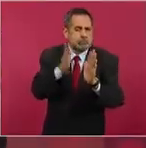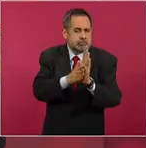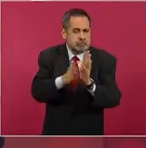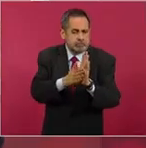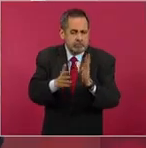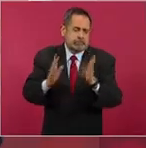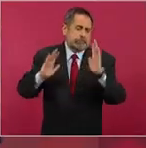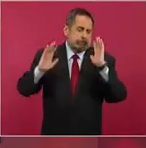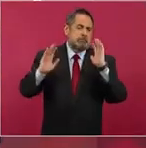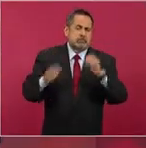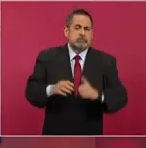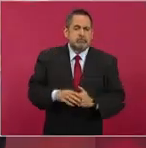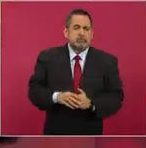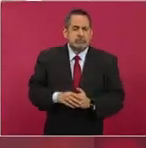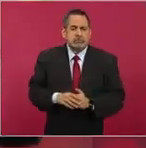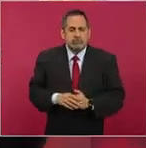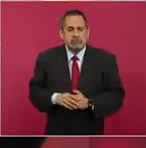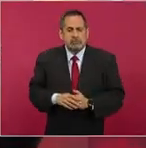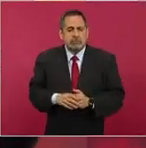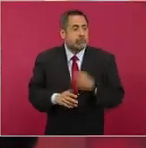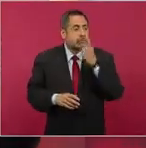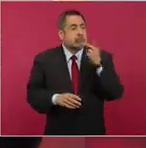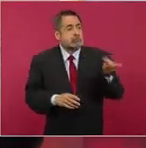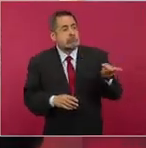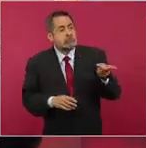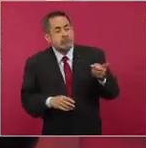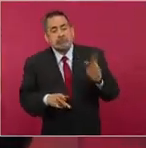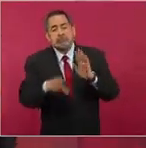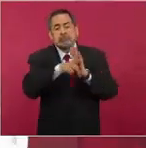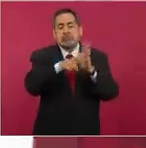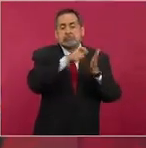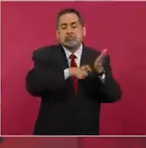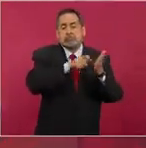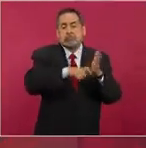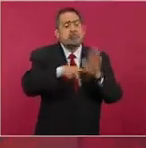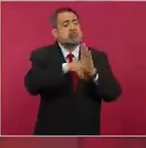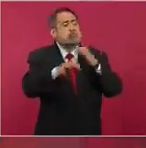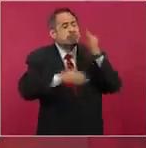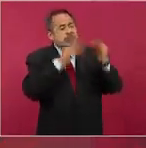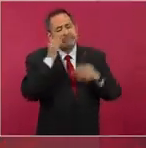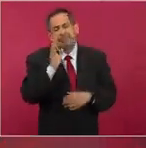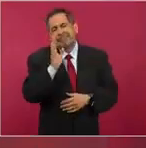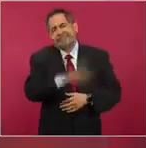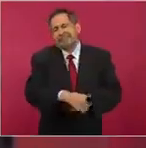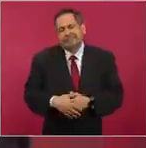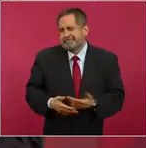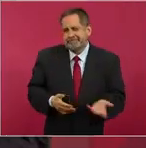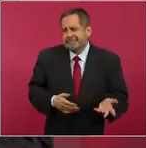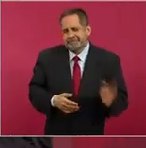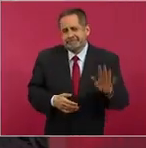pruebas. O sea, porque salió en 8 columnas el Reforma.